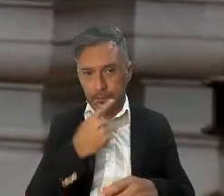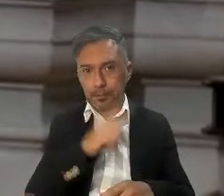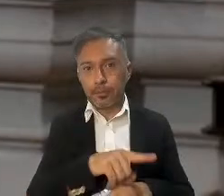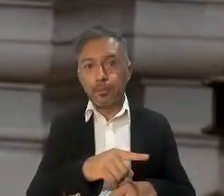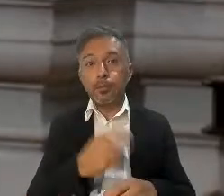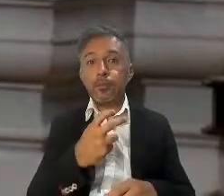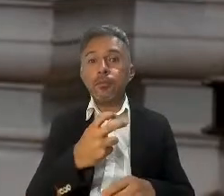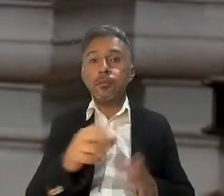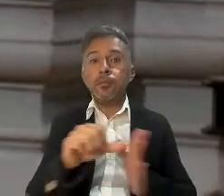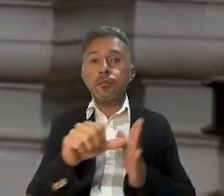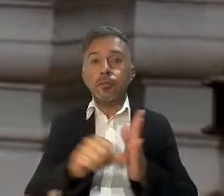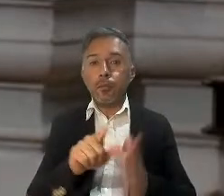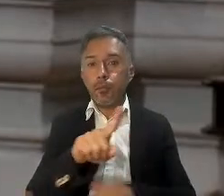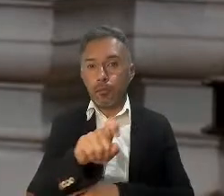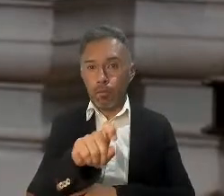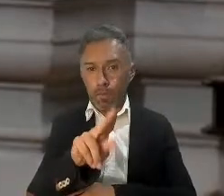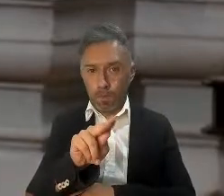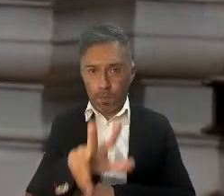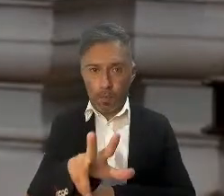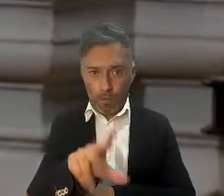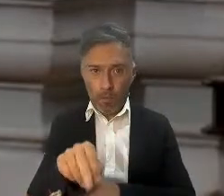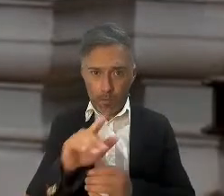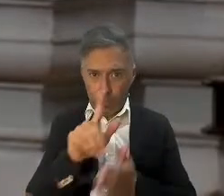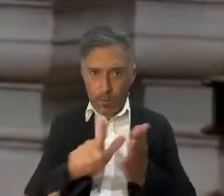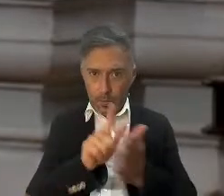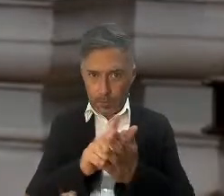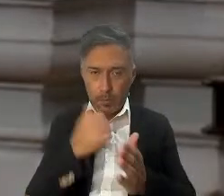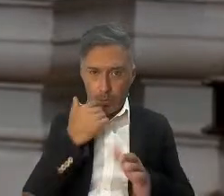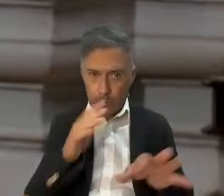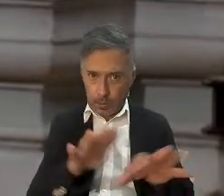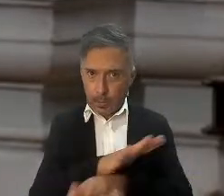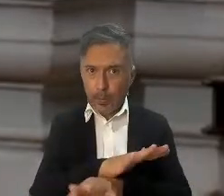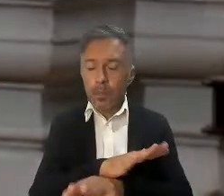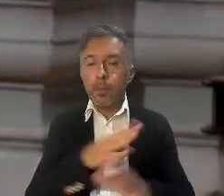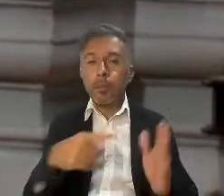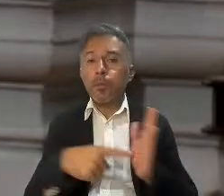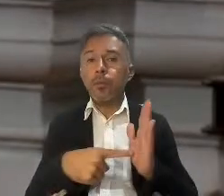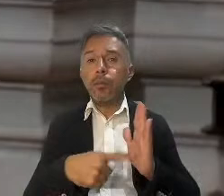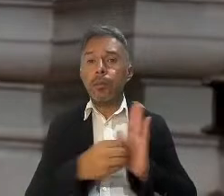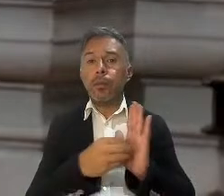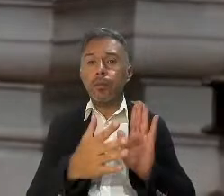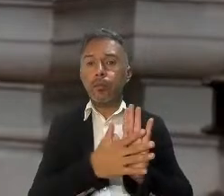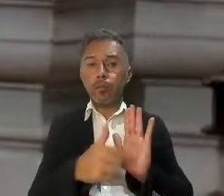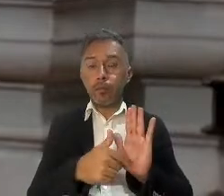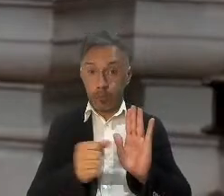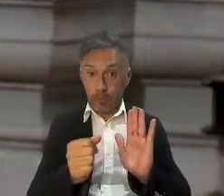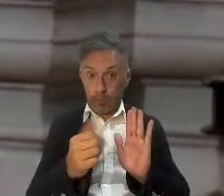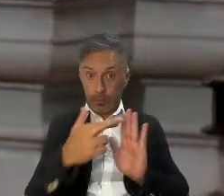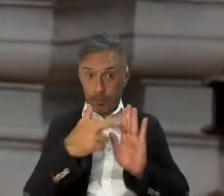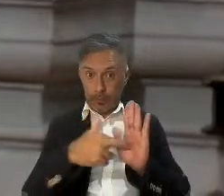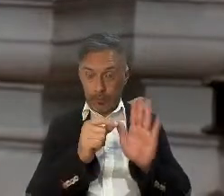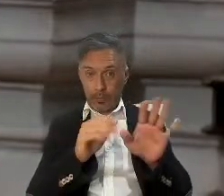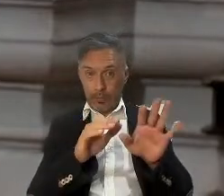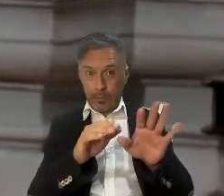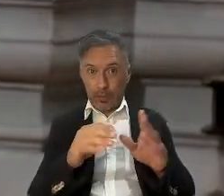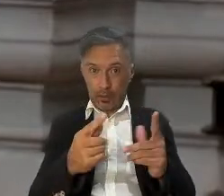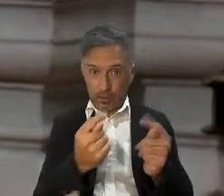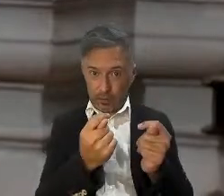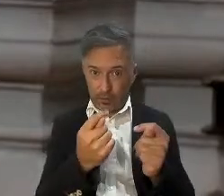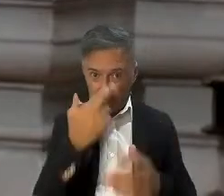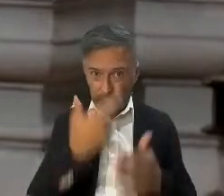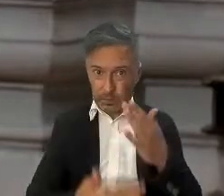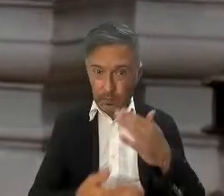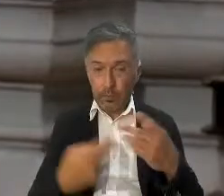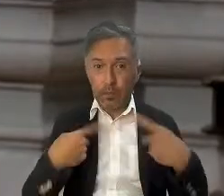de la ley en comento para establecer que al ser vulnerados Estos principios los servidores públicos sean sujetos